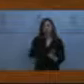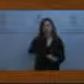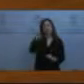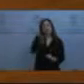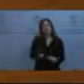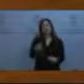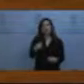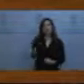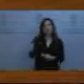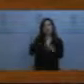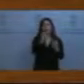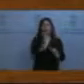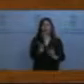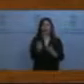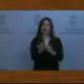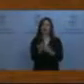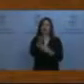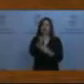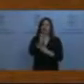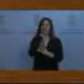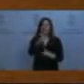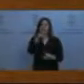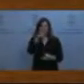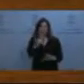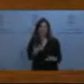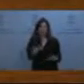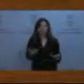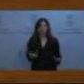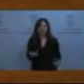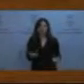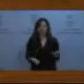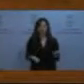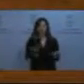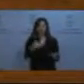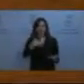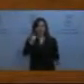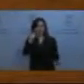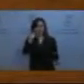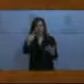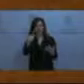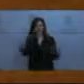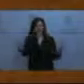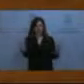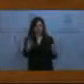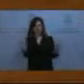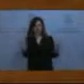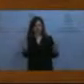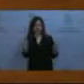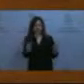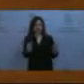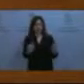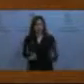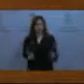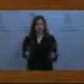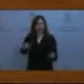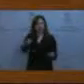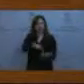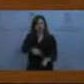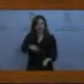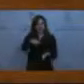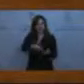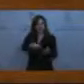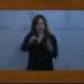de la moción. Bueno, a mí lo que me llama la atención es insistencia, insistencia y,